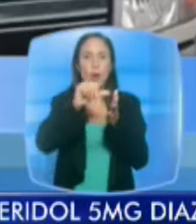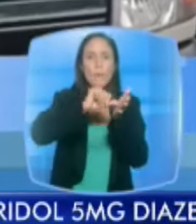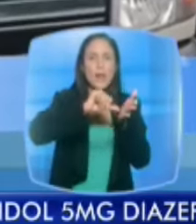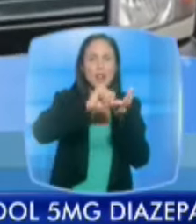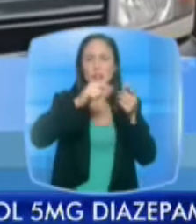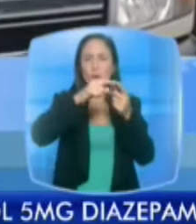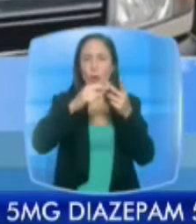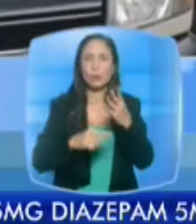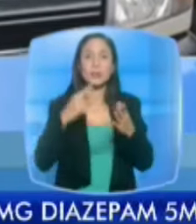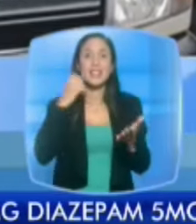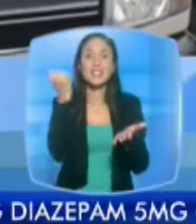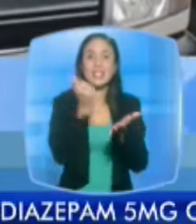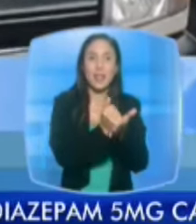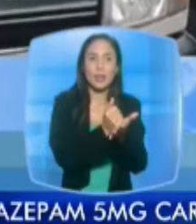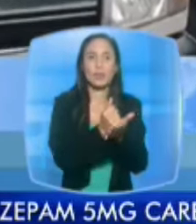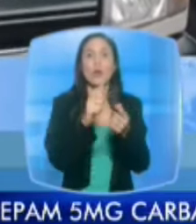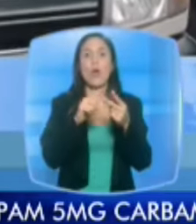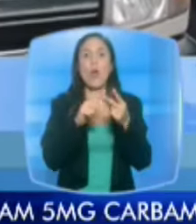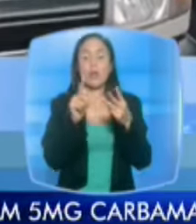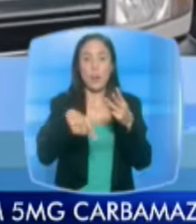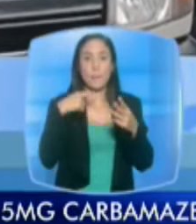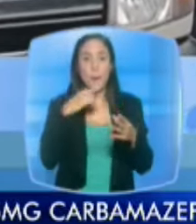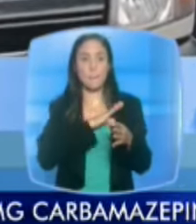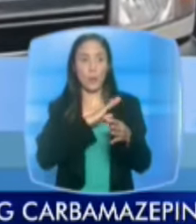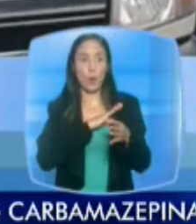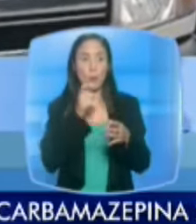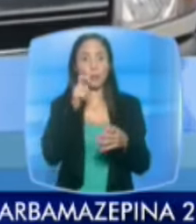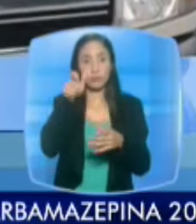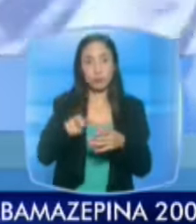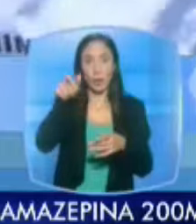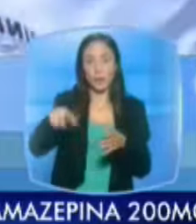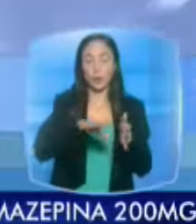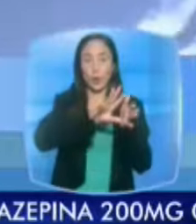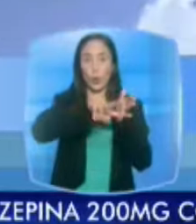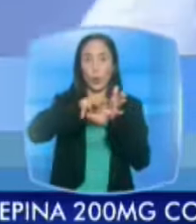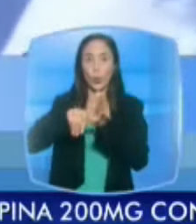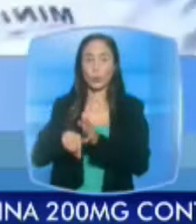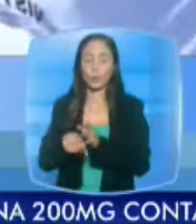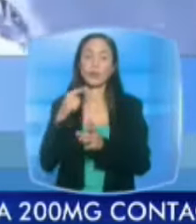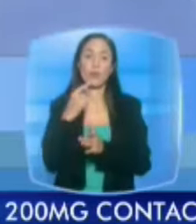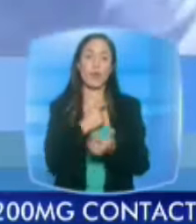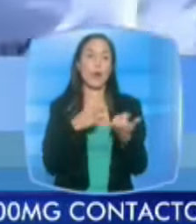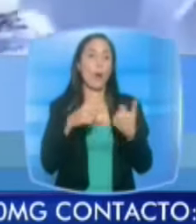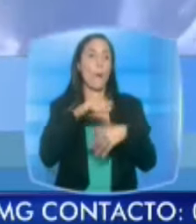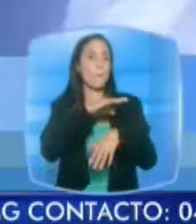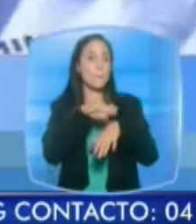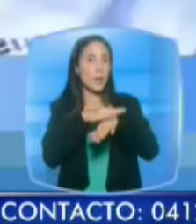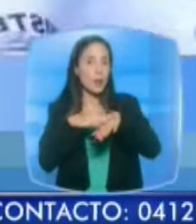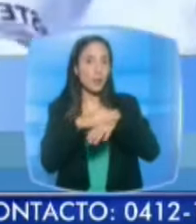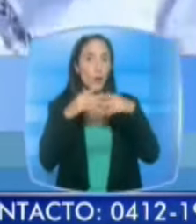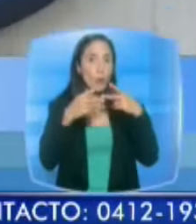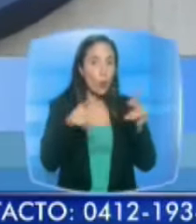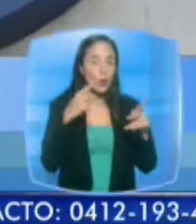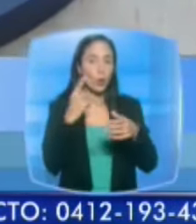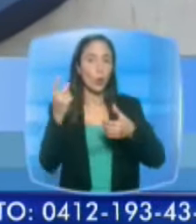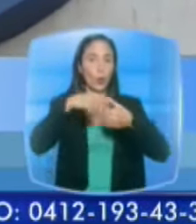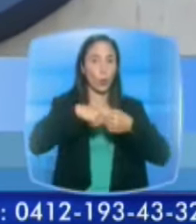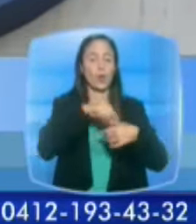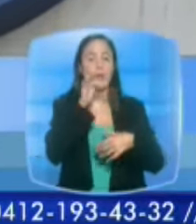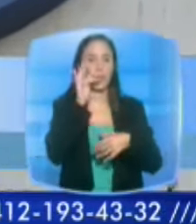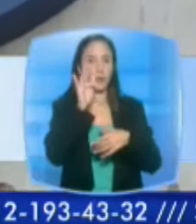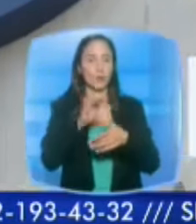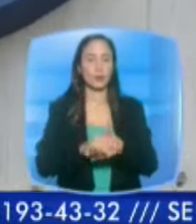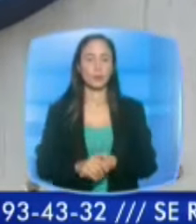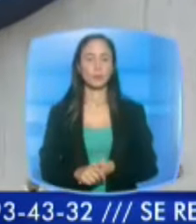quirúrgicos, un sello húmedo y objetos de valor de las víctimas. El caso quedó a la orden de la Fiscalía número 67 del